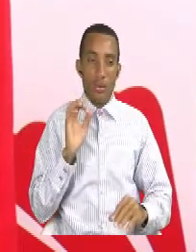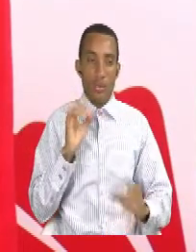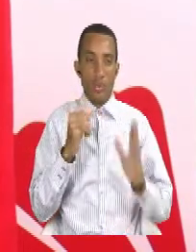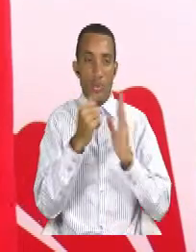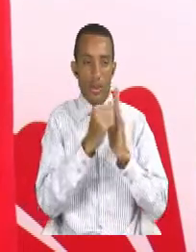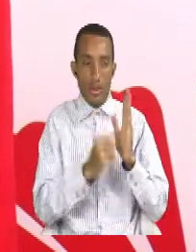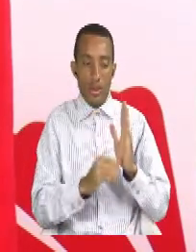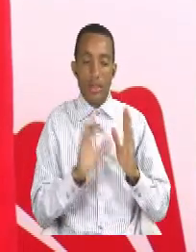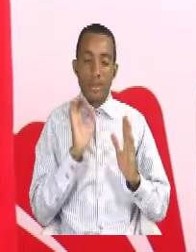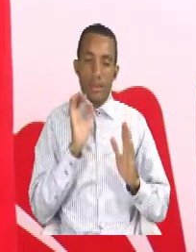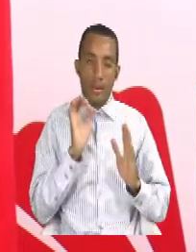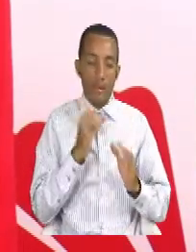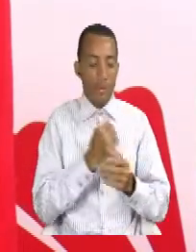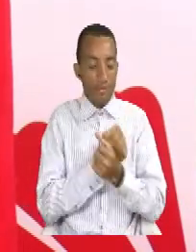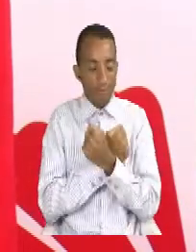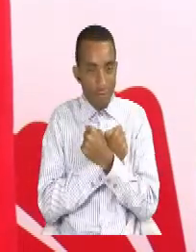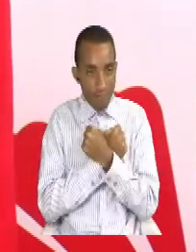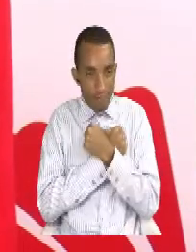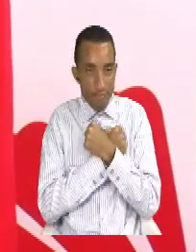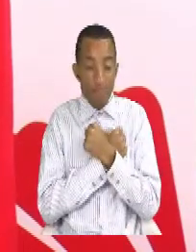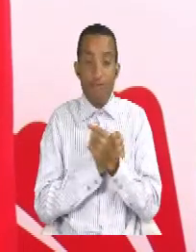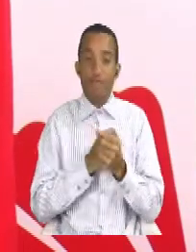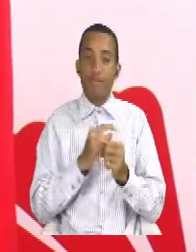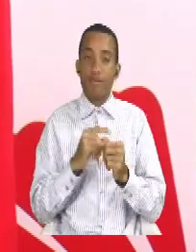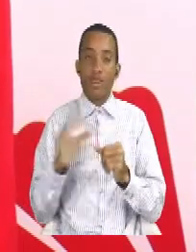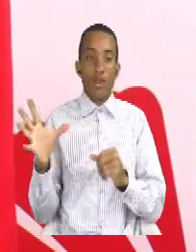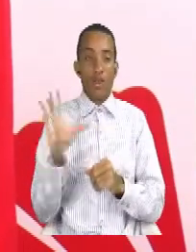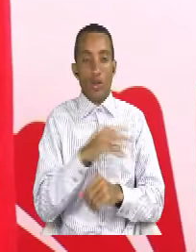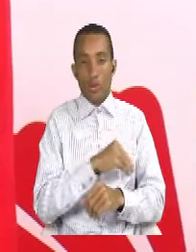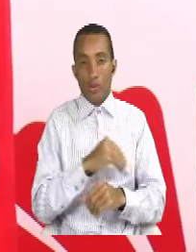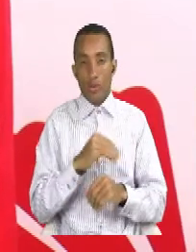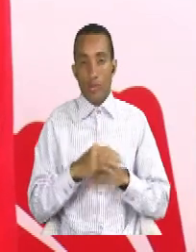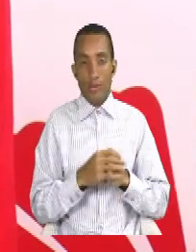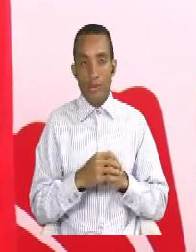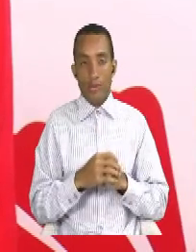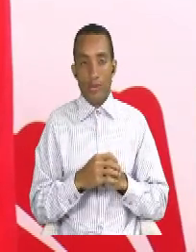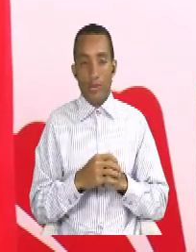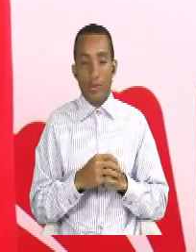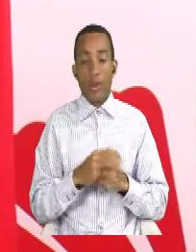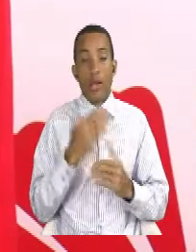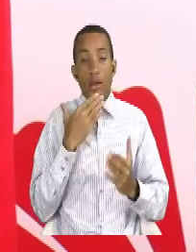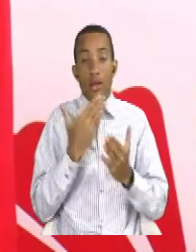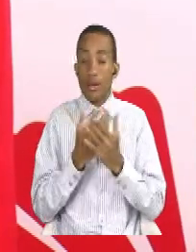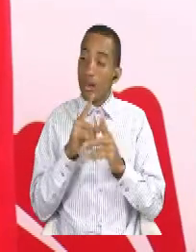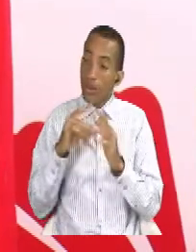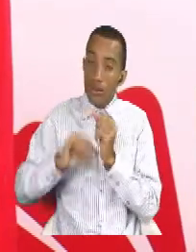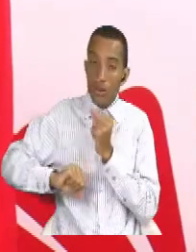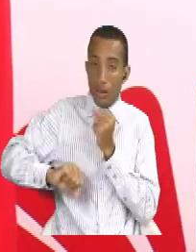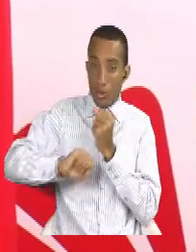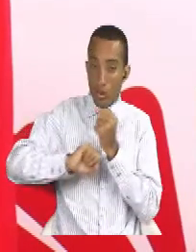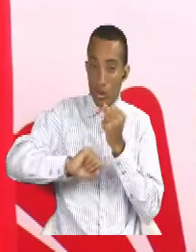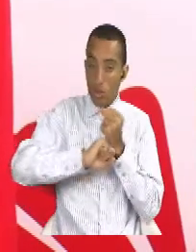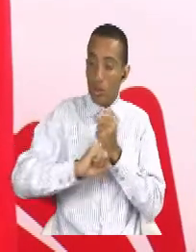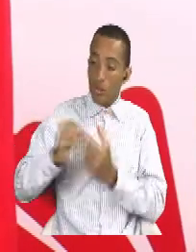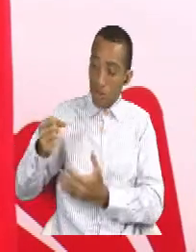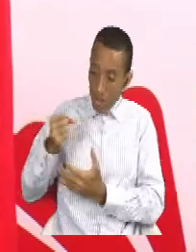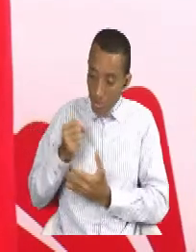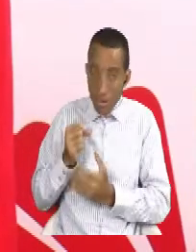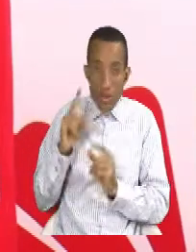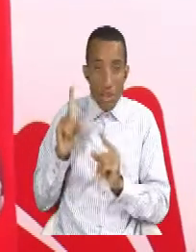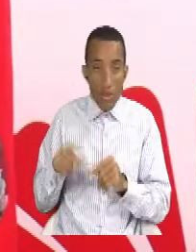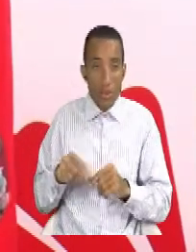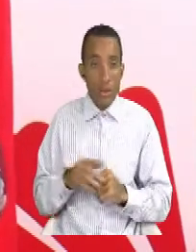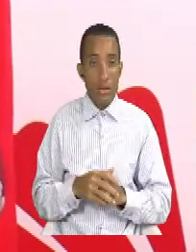muchísimo amor y cariños preparamos para todos ustedes. Gracias también a nuestros patrocinadores que hacen posible que En Casa exista.